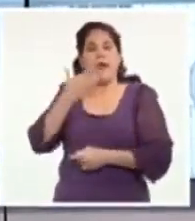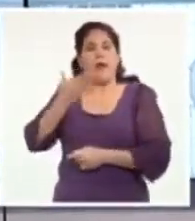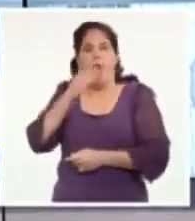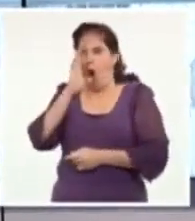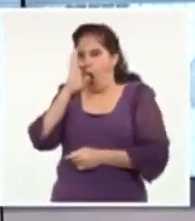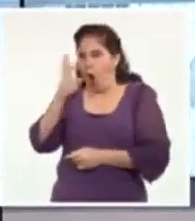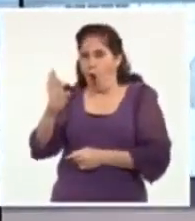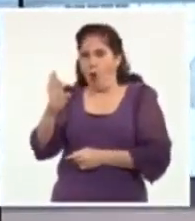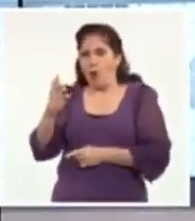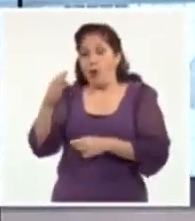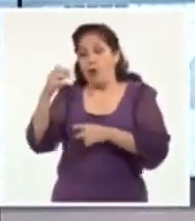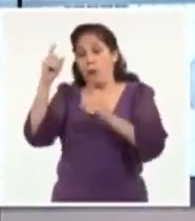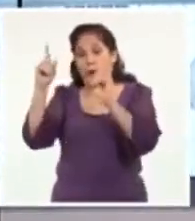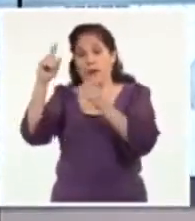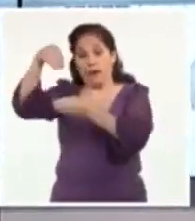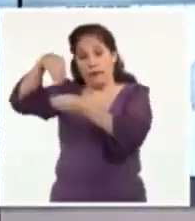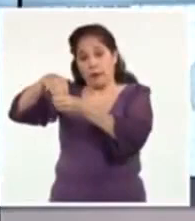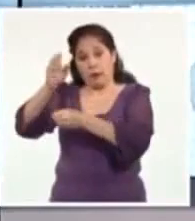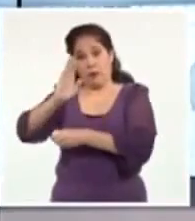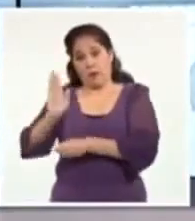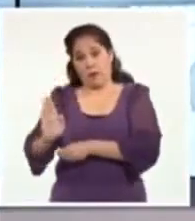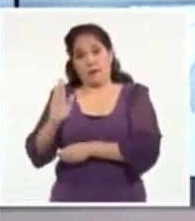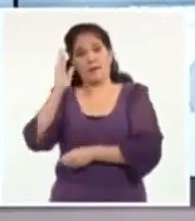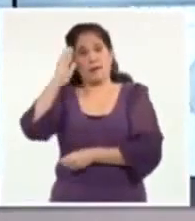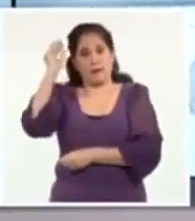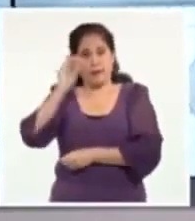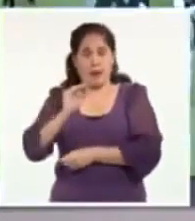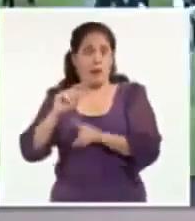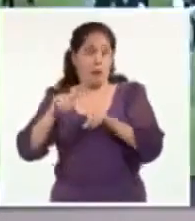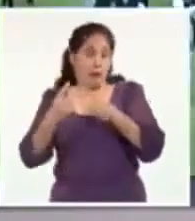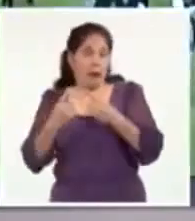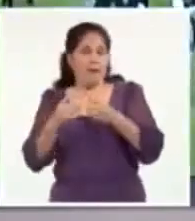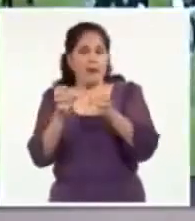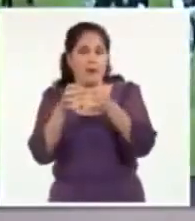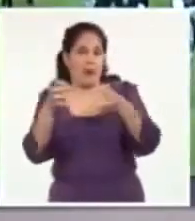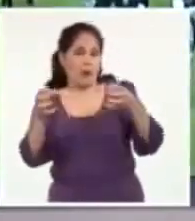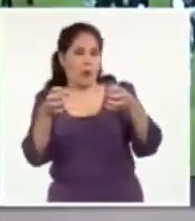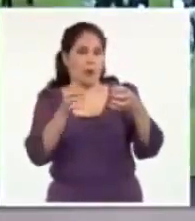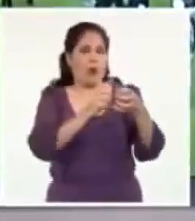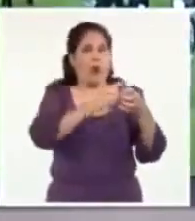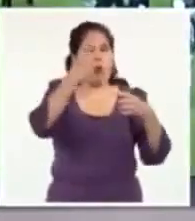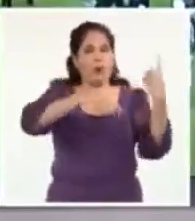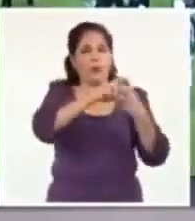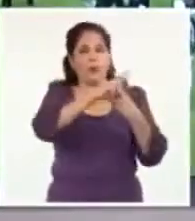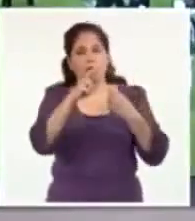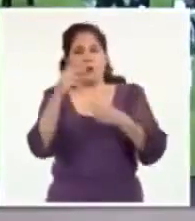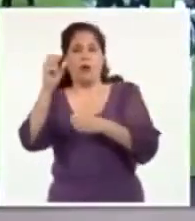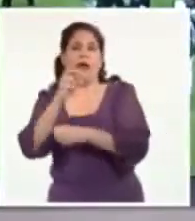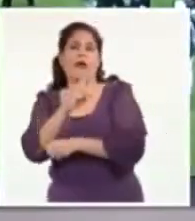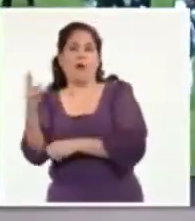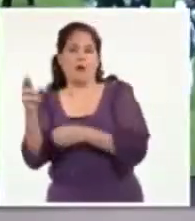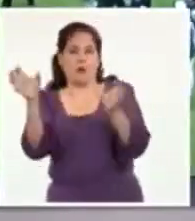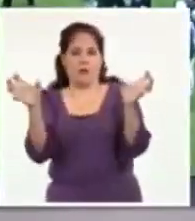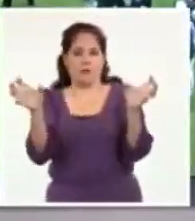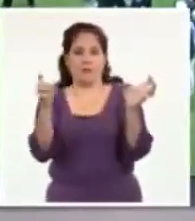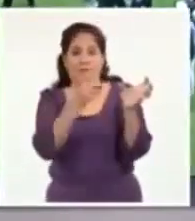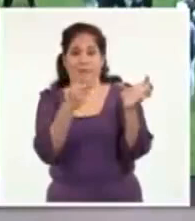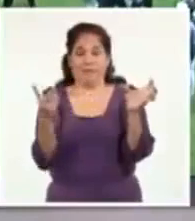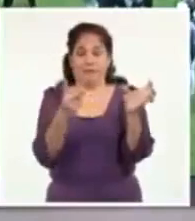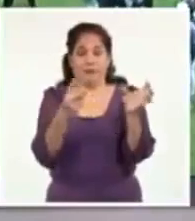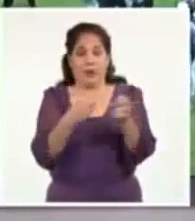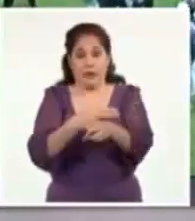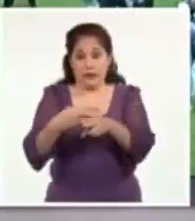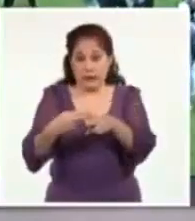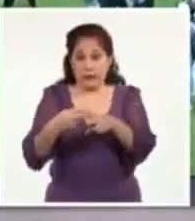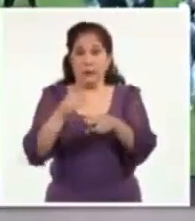odio de ciertos políticos y hasta donde la polarización daña las sociedades y como un mismo hecho